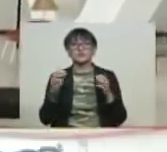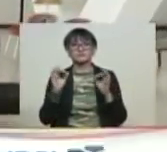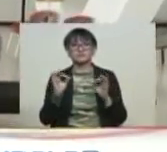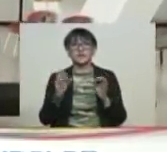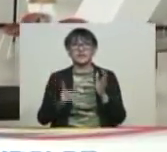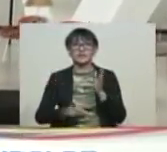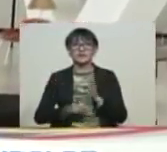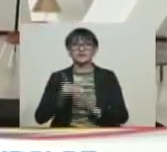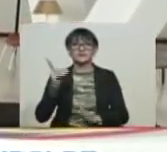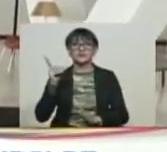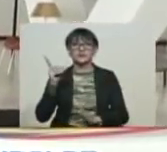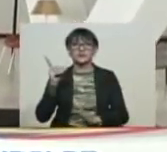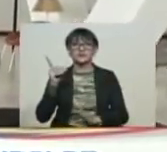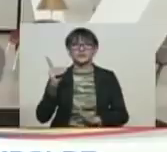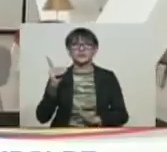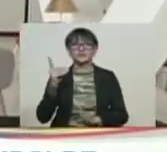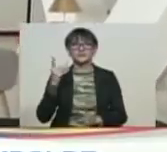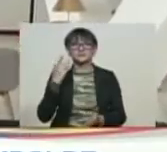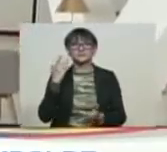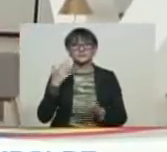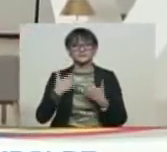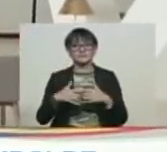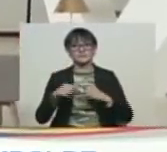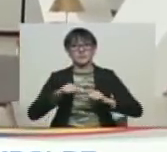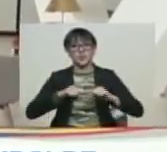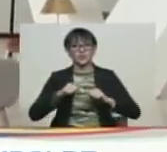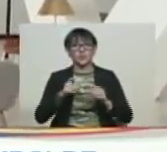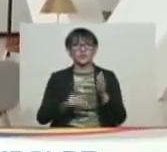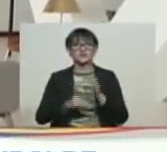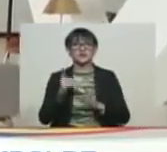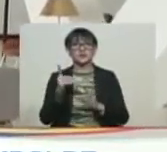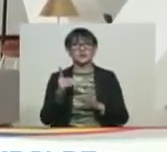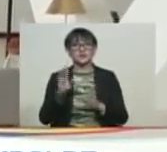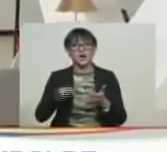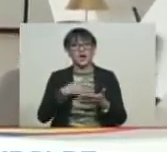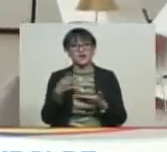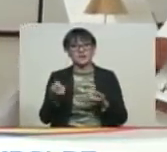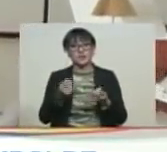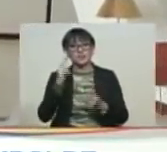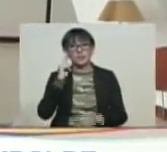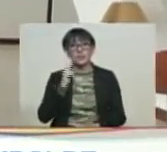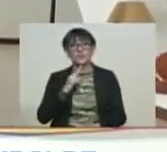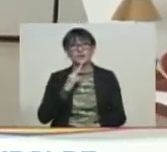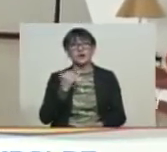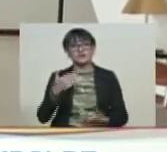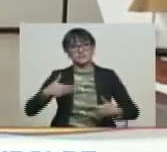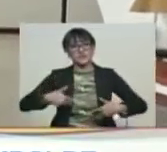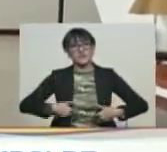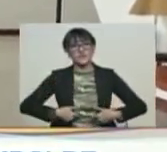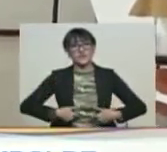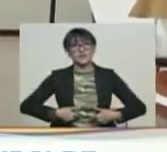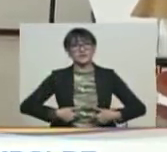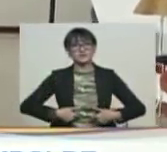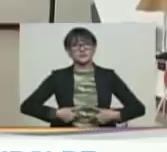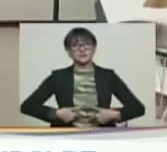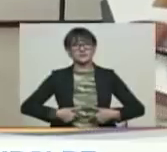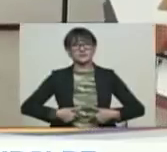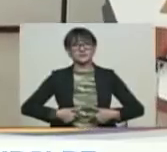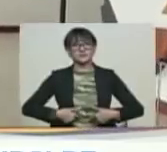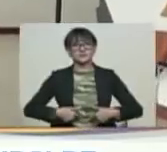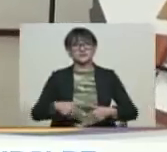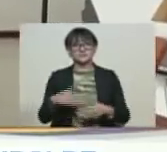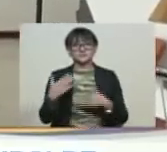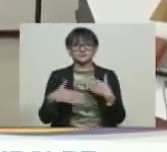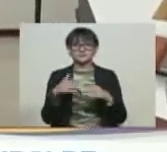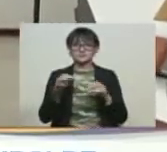posicionarse y desarrollarse como lo que es un gran motor de desarrollo. Así que a través de la Agenda Económica Bolivariana hemos hecho un gran esfuerzo en